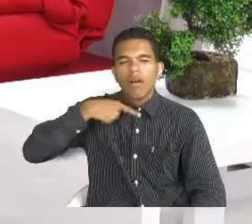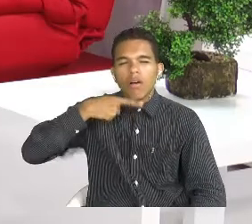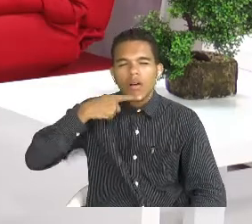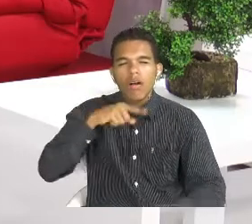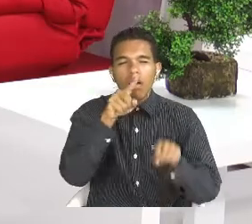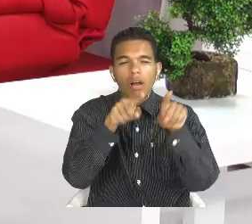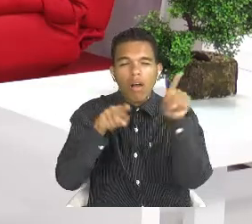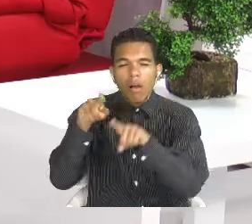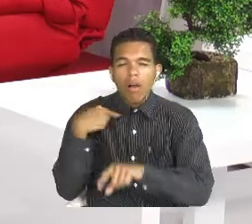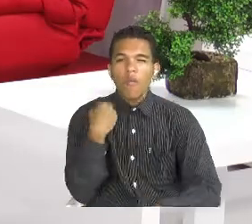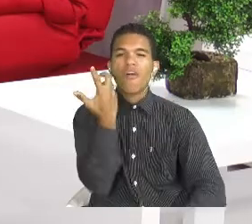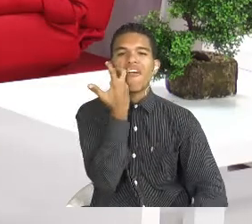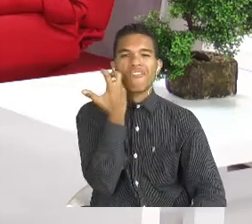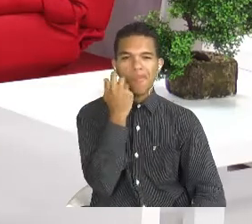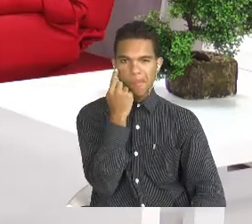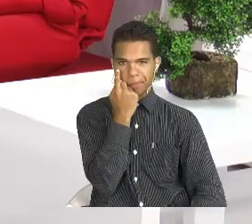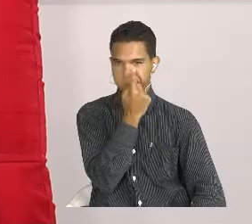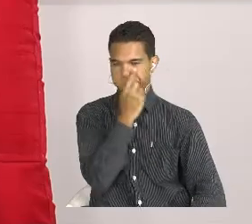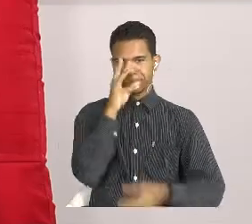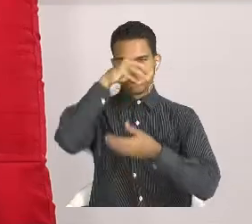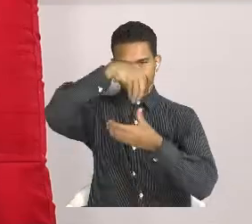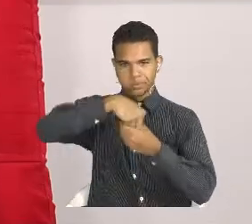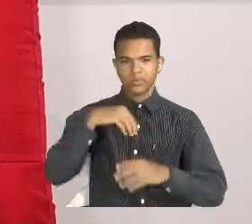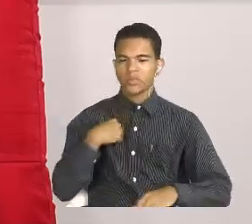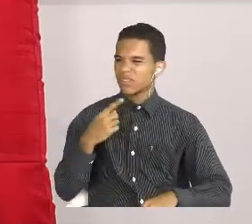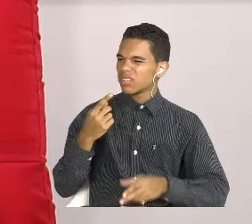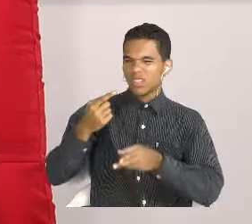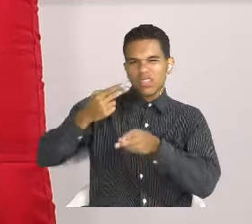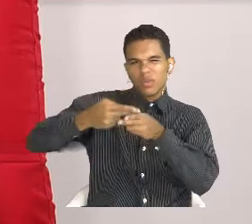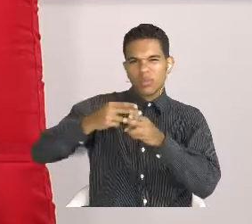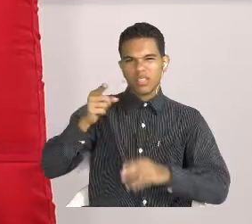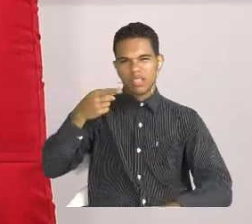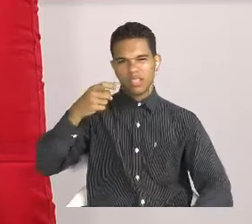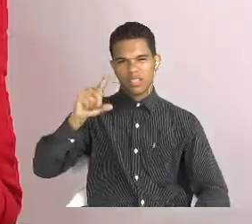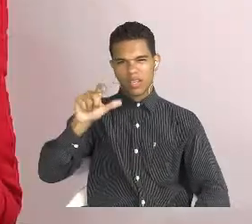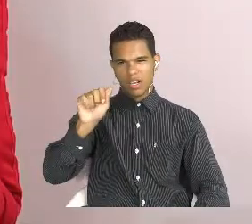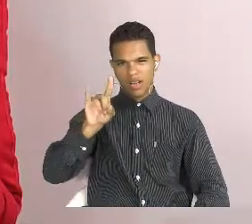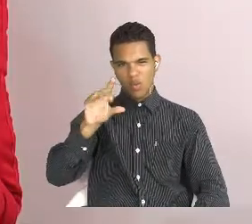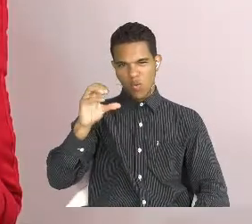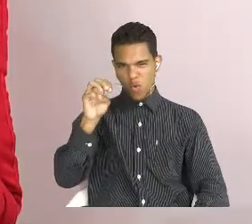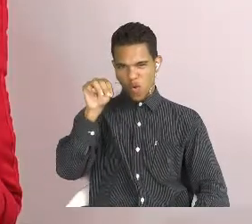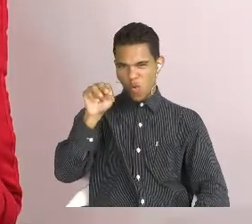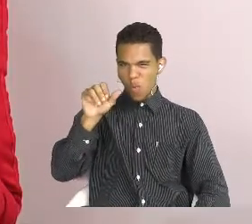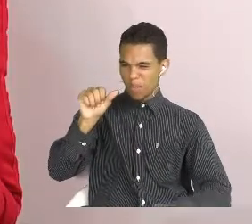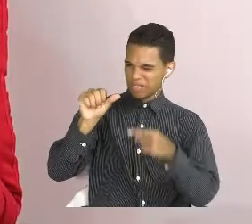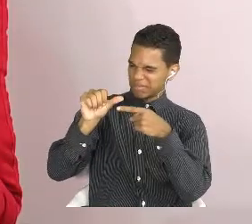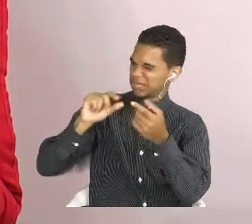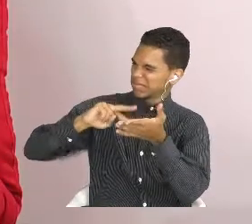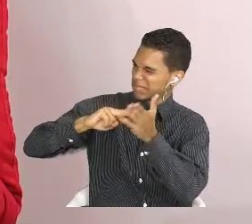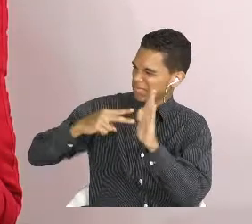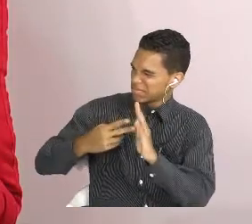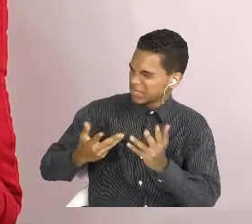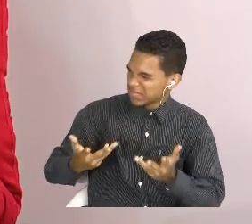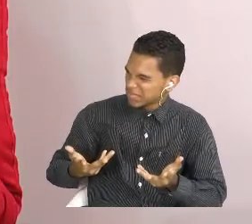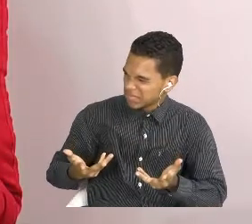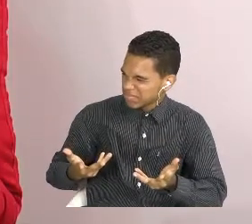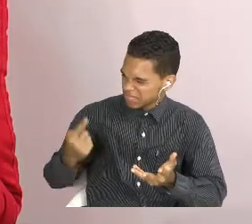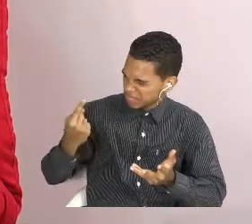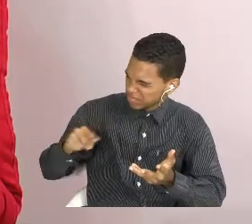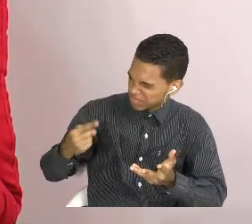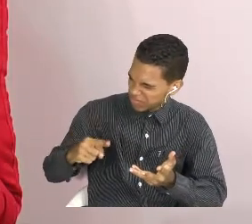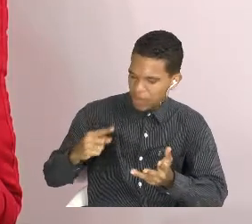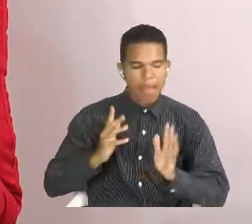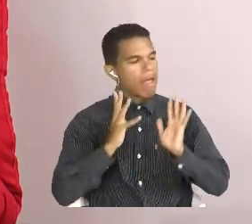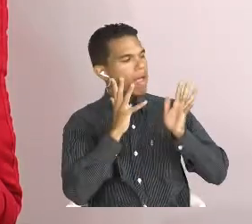señor. Háblenos puntualmente, ¿qué es el glaucoma? Bueno, hoy vamos a abordar el tema que tú me invitaste, es el del